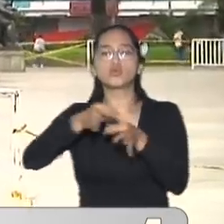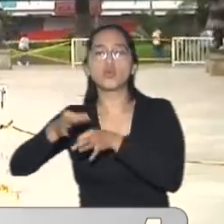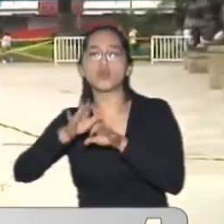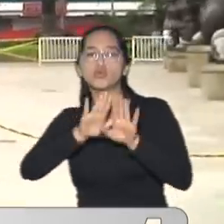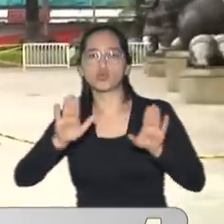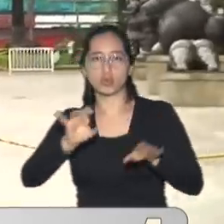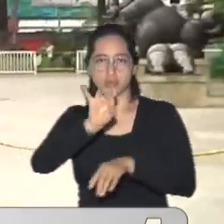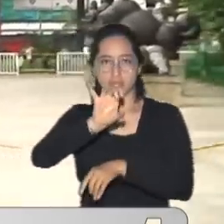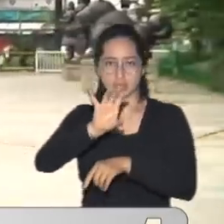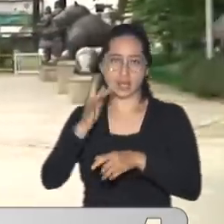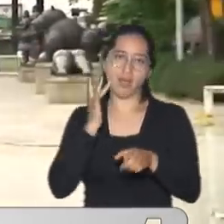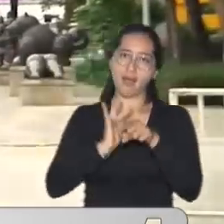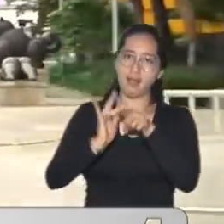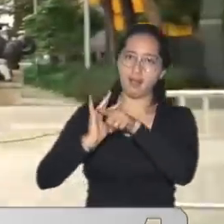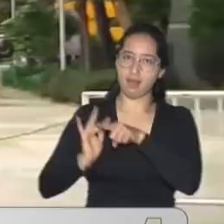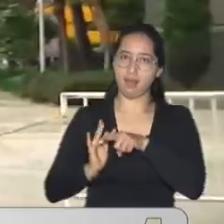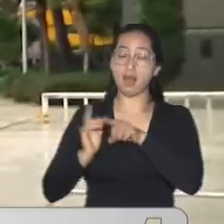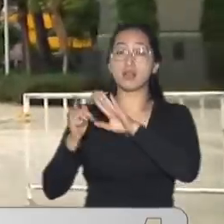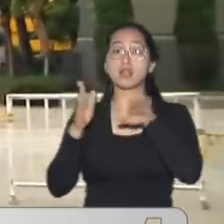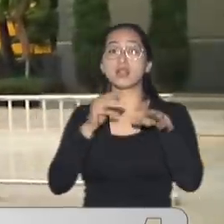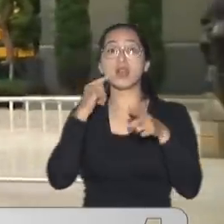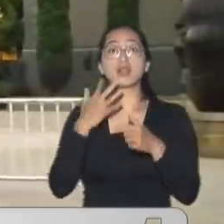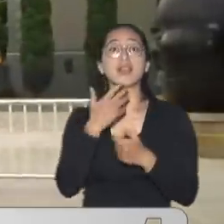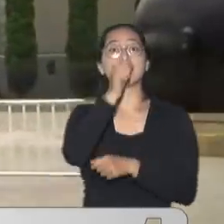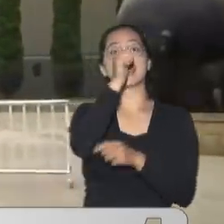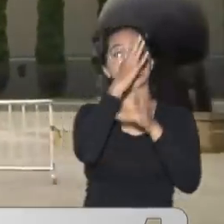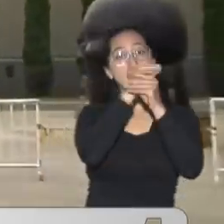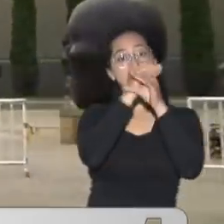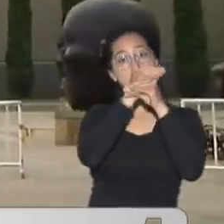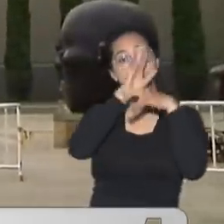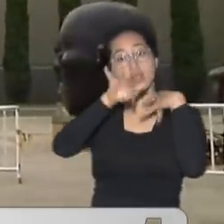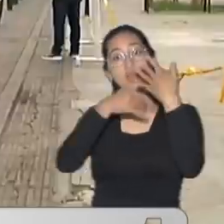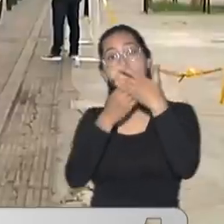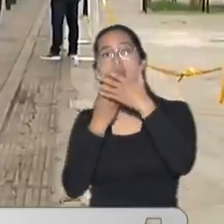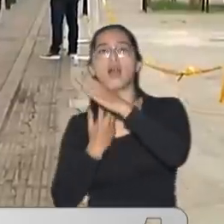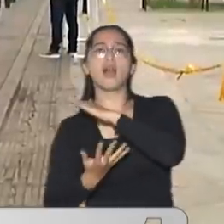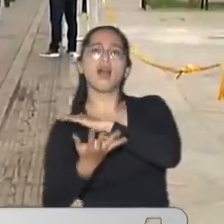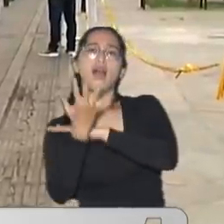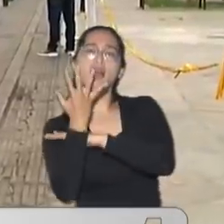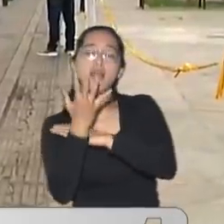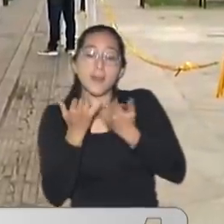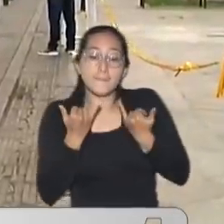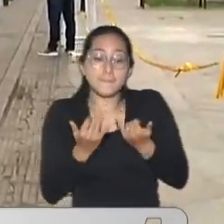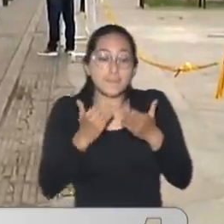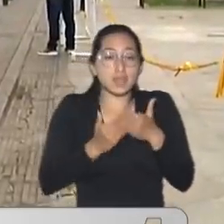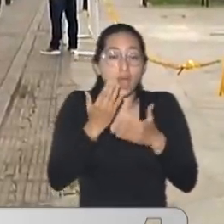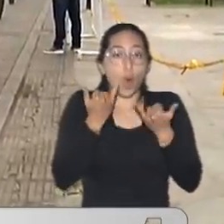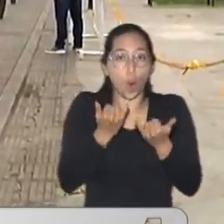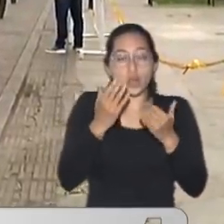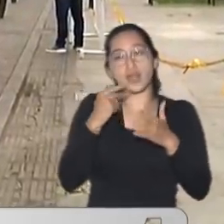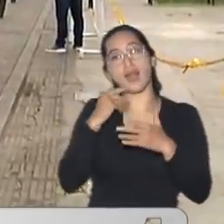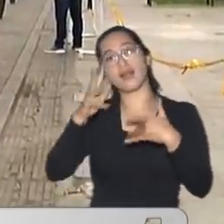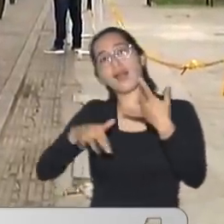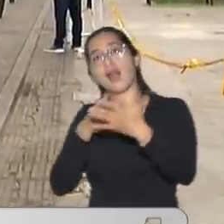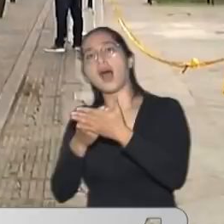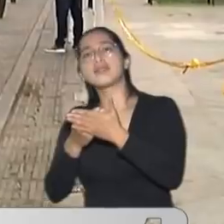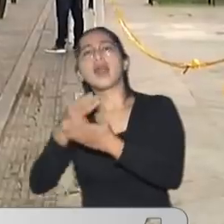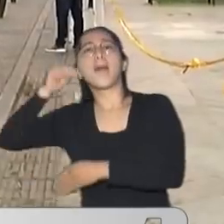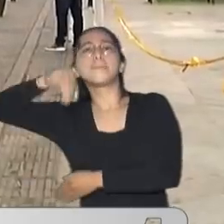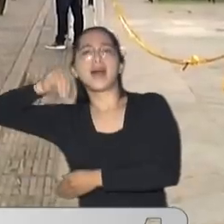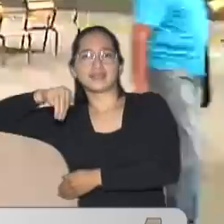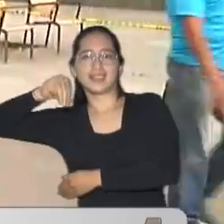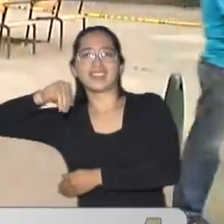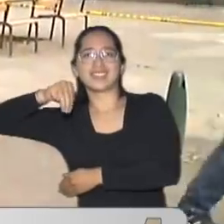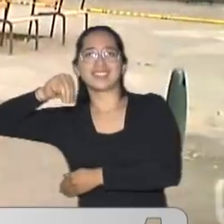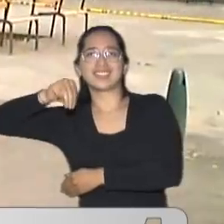El toque de queda en Antioquia será nocturno desde las 10 de la noche hasta las 5 de la mañana, desde hoy hasta el martes 19 de enero. De las